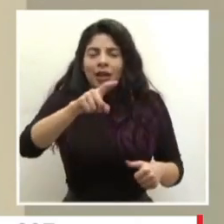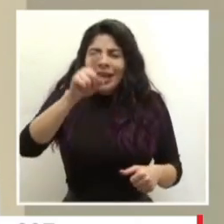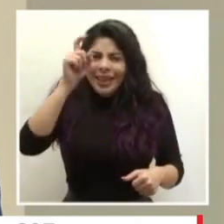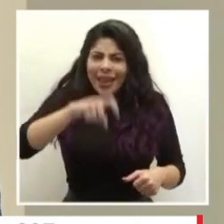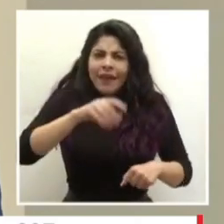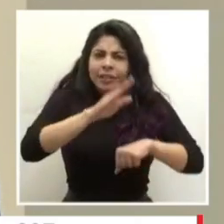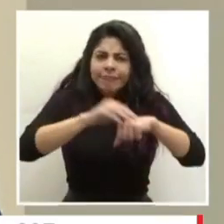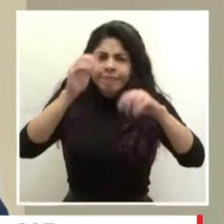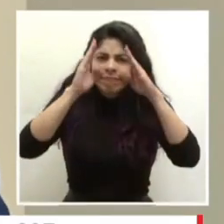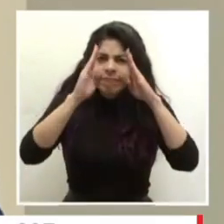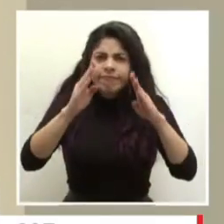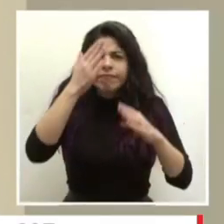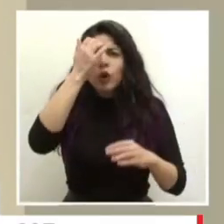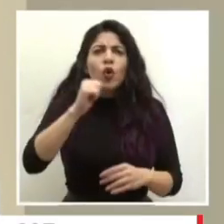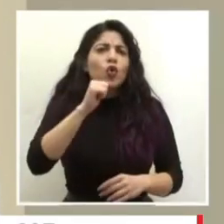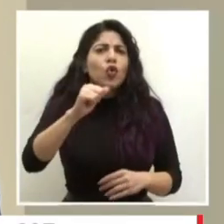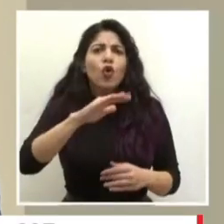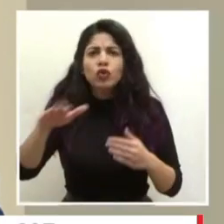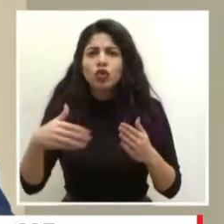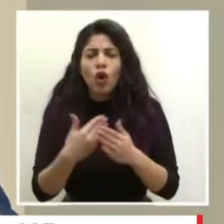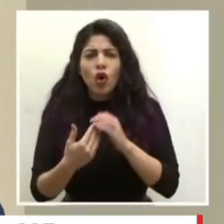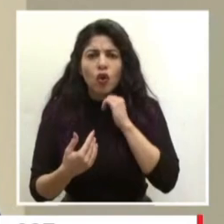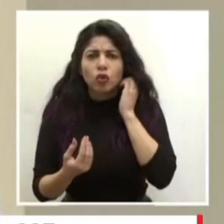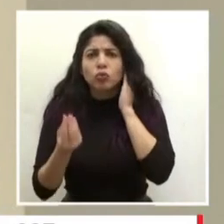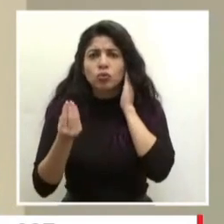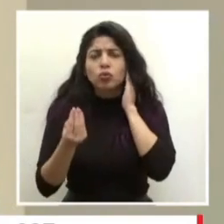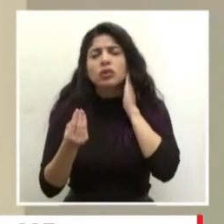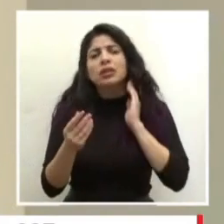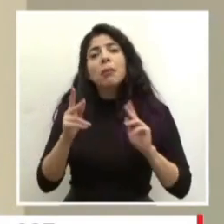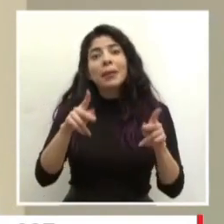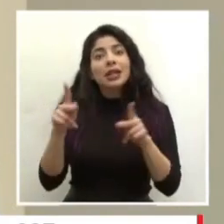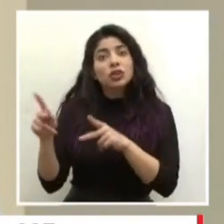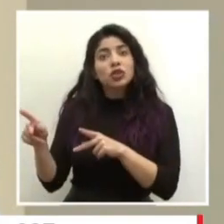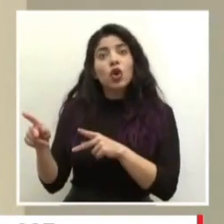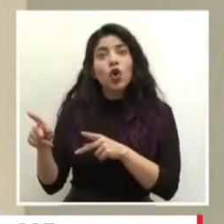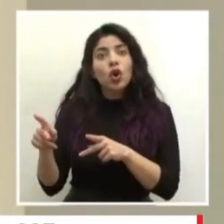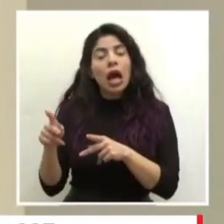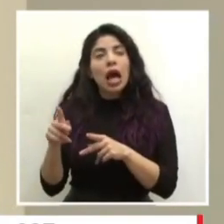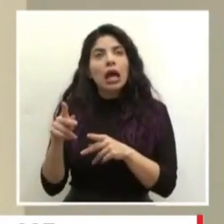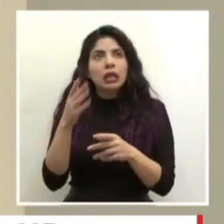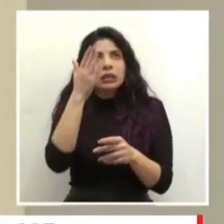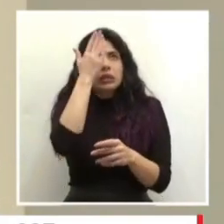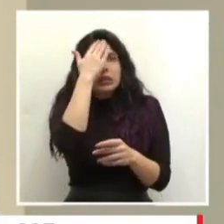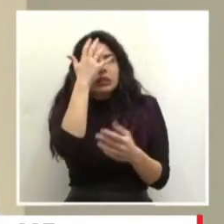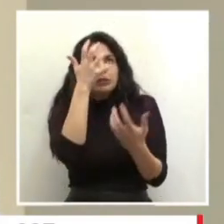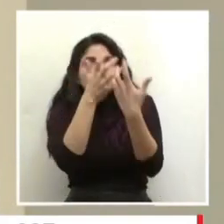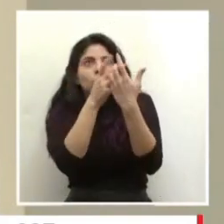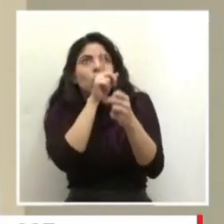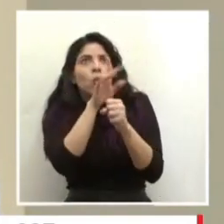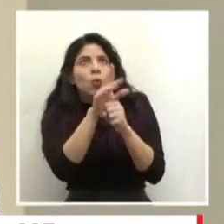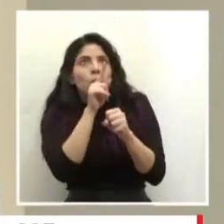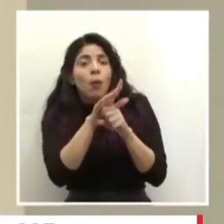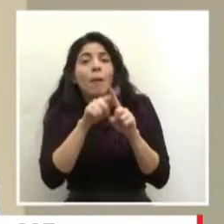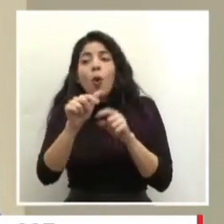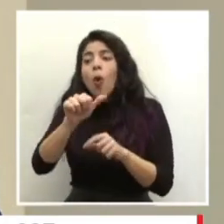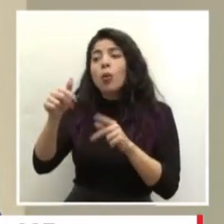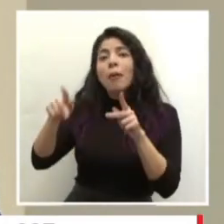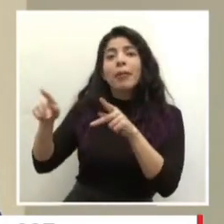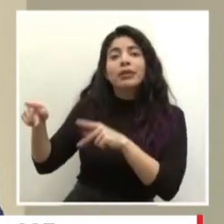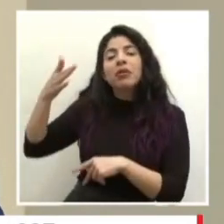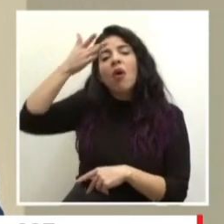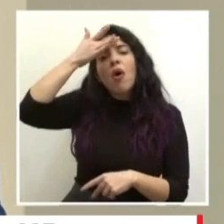llamar la atención, porque no todos, mucha población, muchísima está en sintonía con el cumplimiento, pero hay algunos que se les olvida o